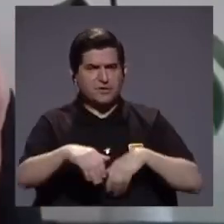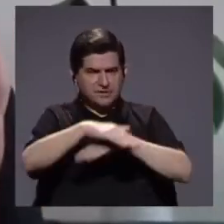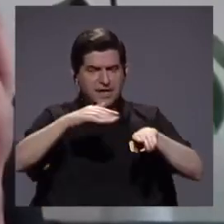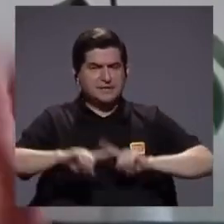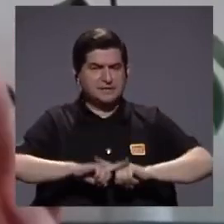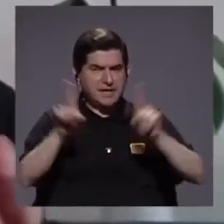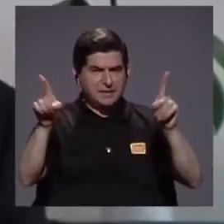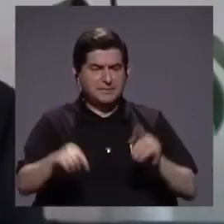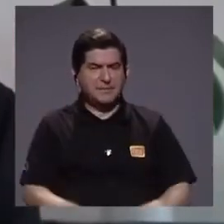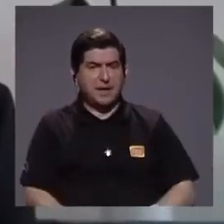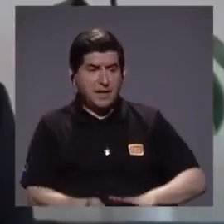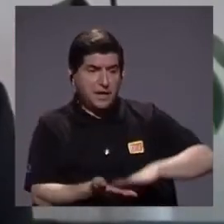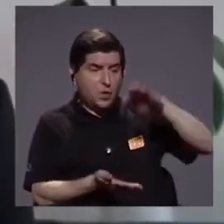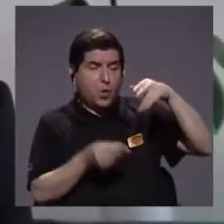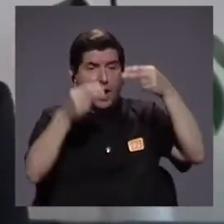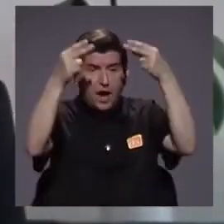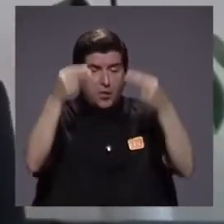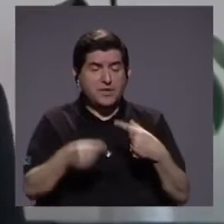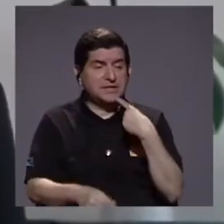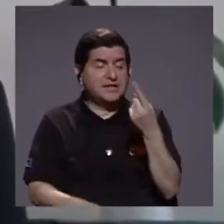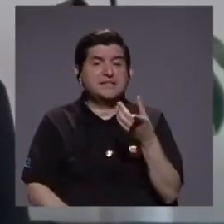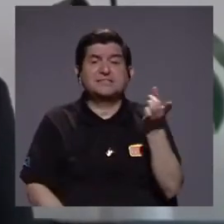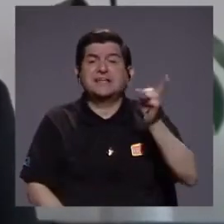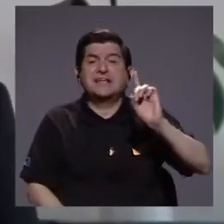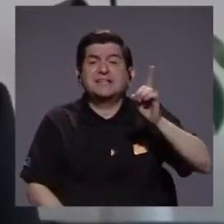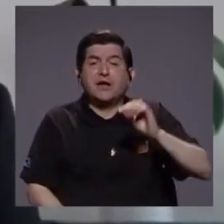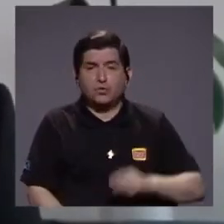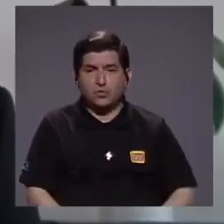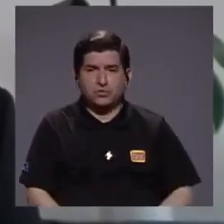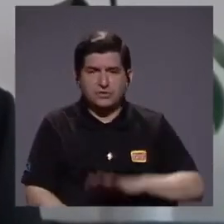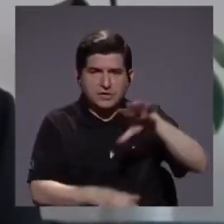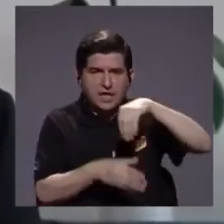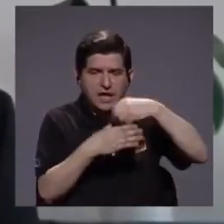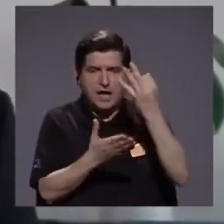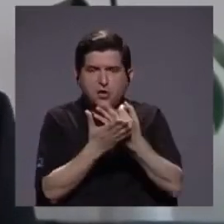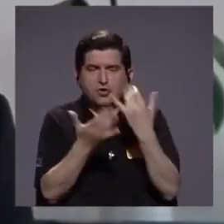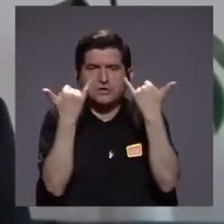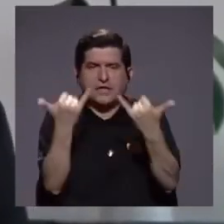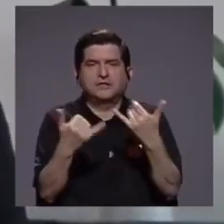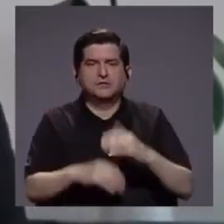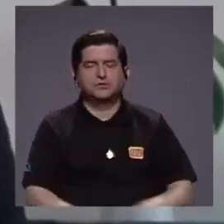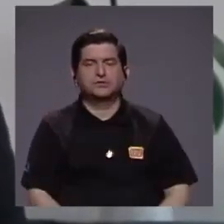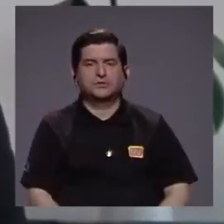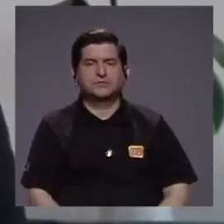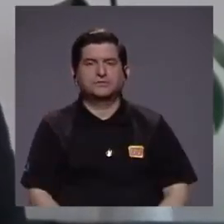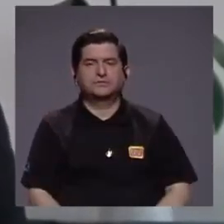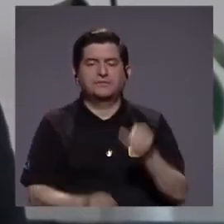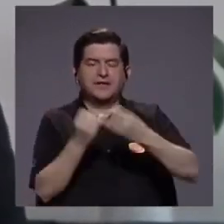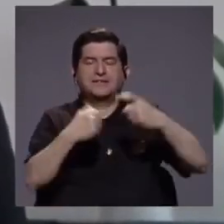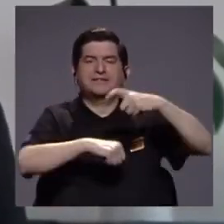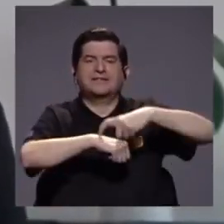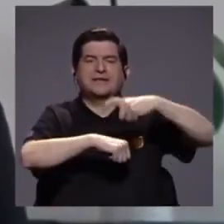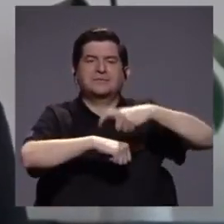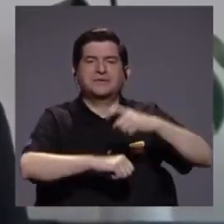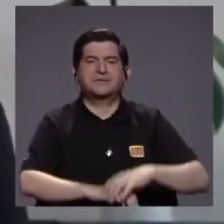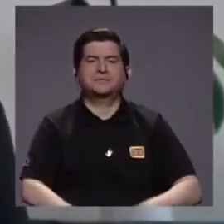que incrementar el presupuesto, se tiene que decir de dónde en el contexto financiero que vivimos. Finalizó el tiempo.